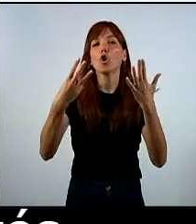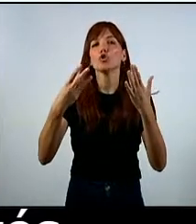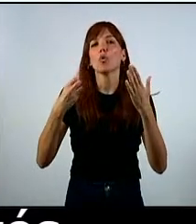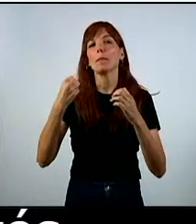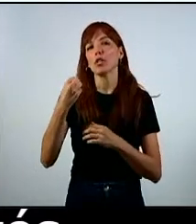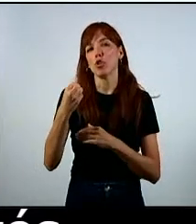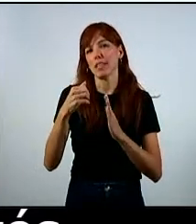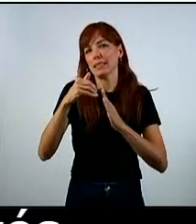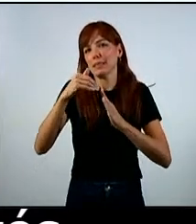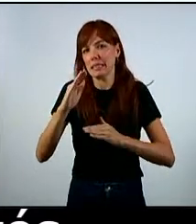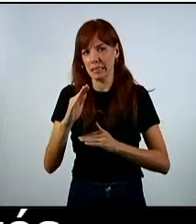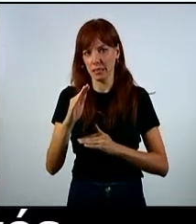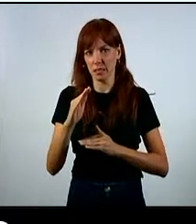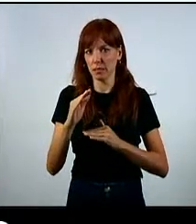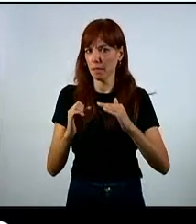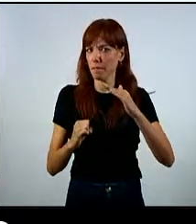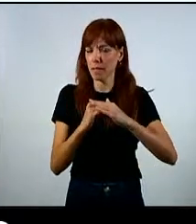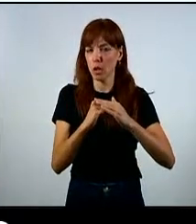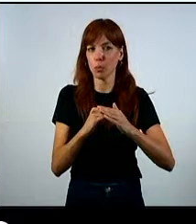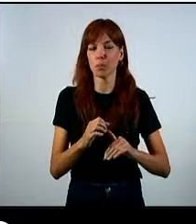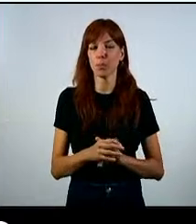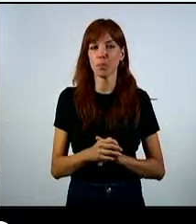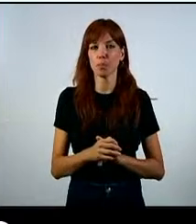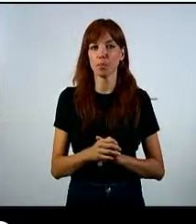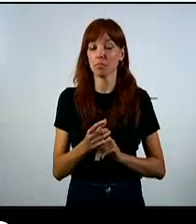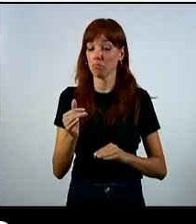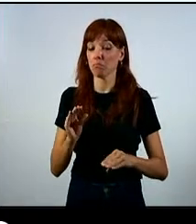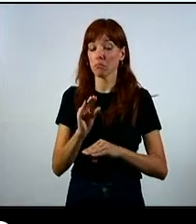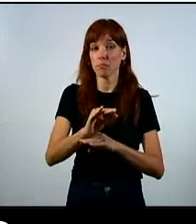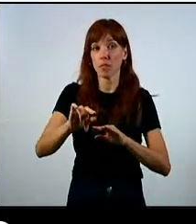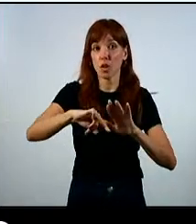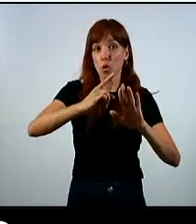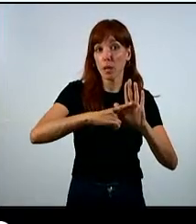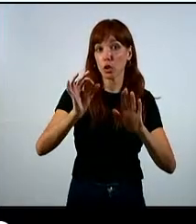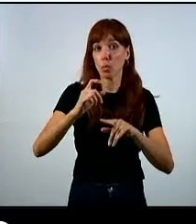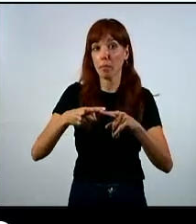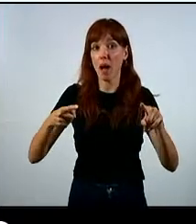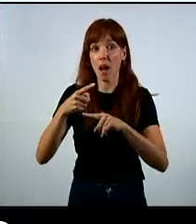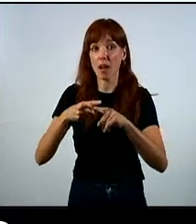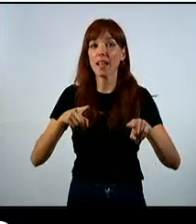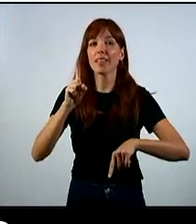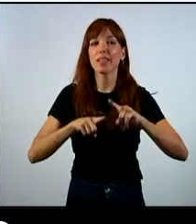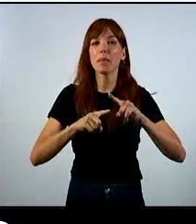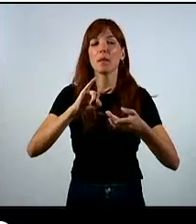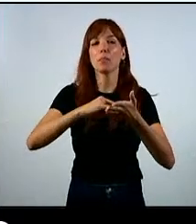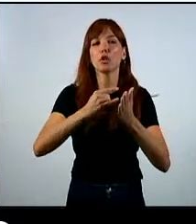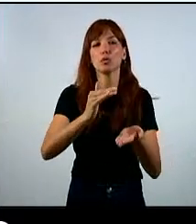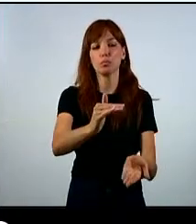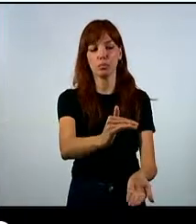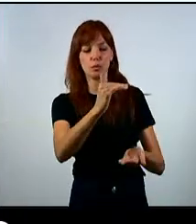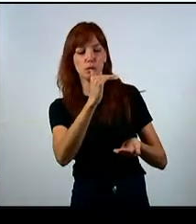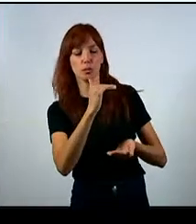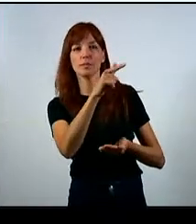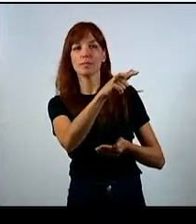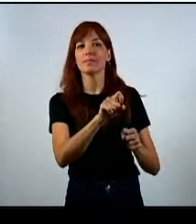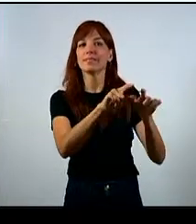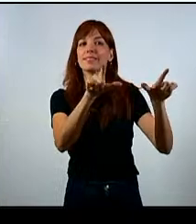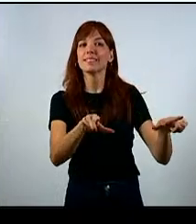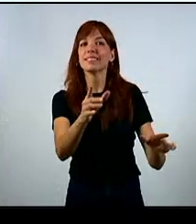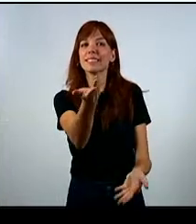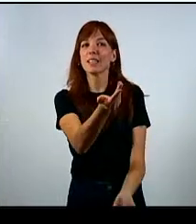8.869.100 euros para subvencionar total o parcialmente proyectos que desarrollen entidades del tercer